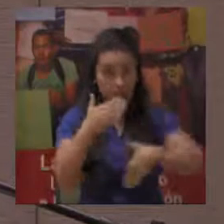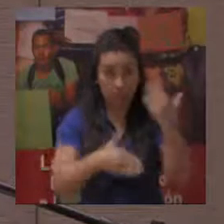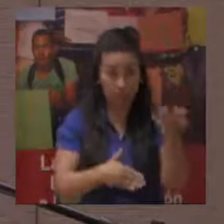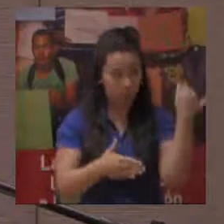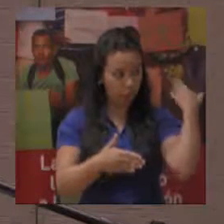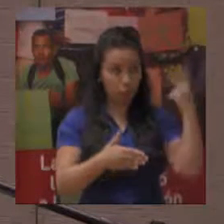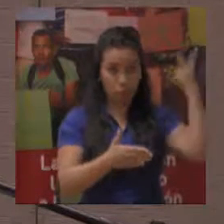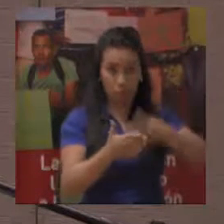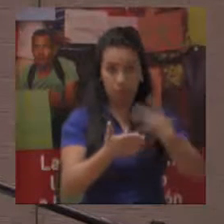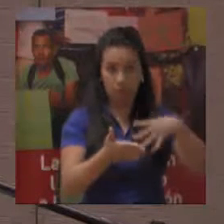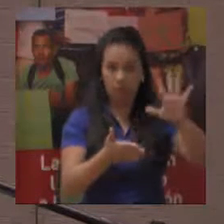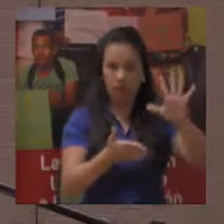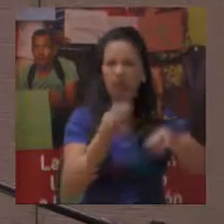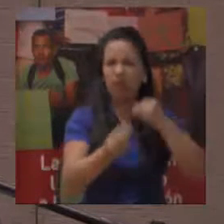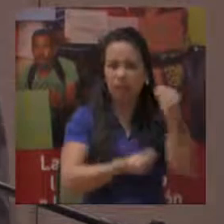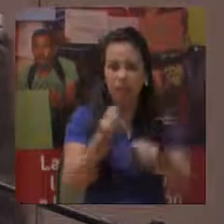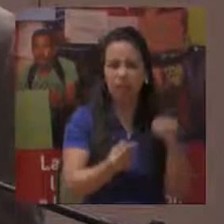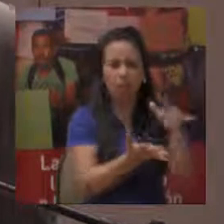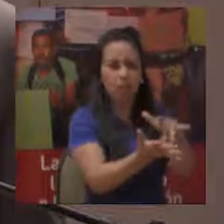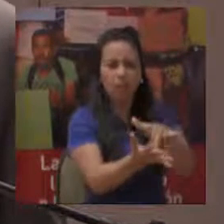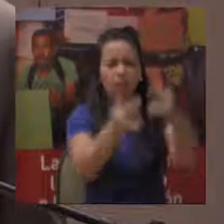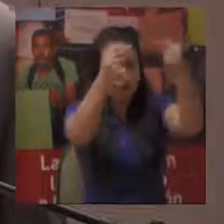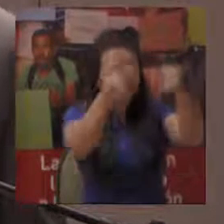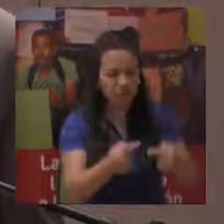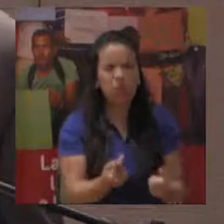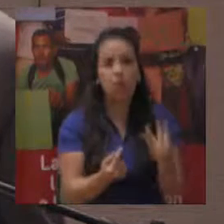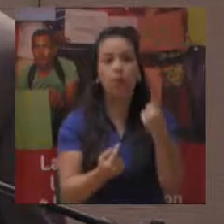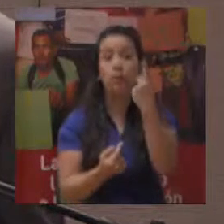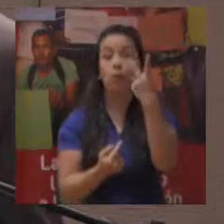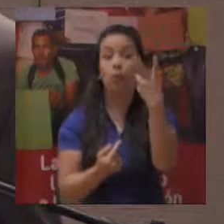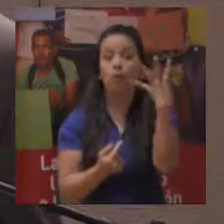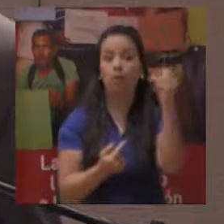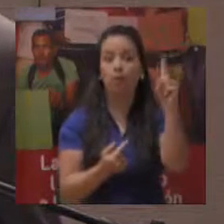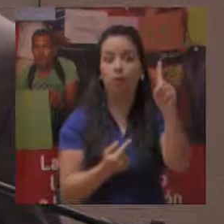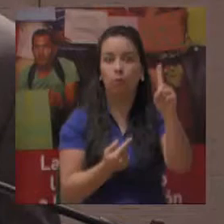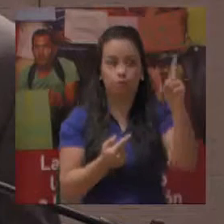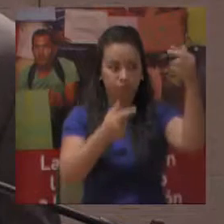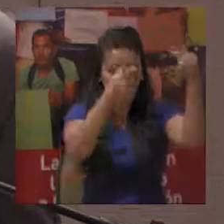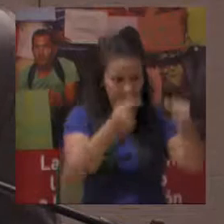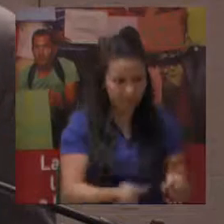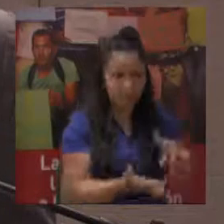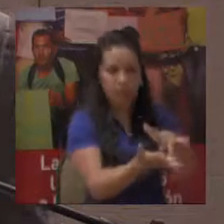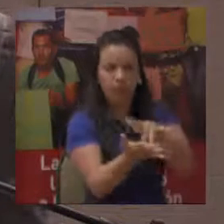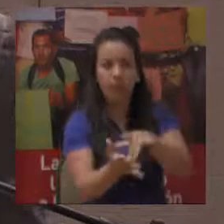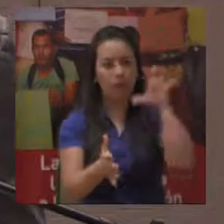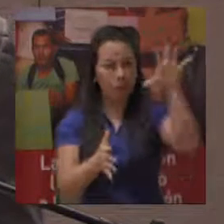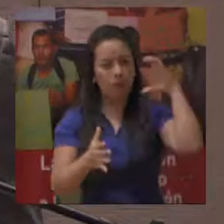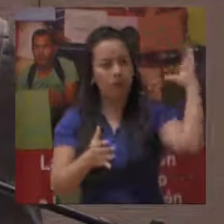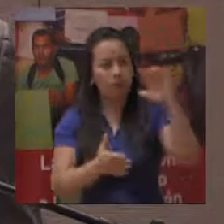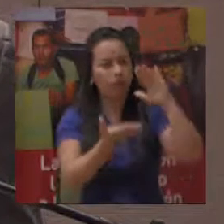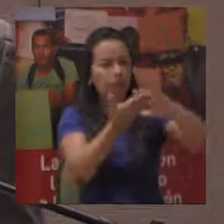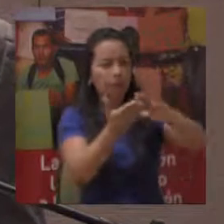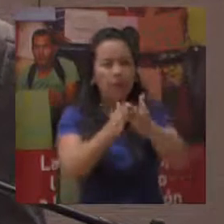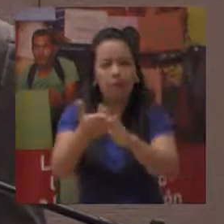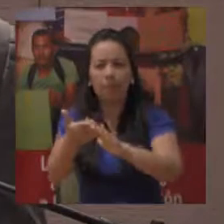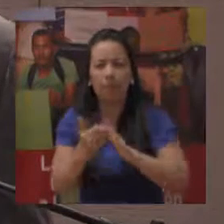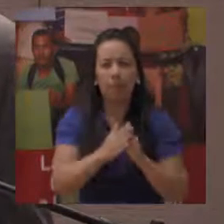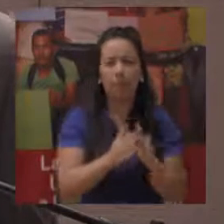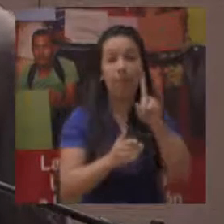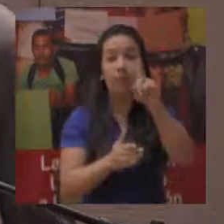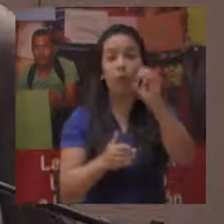en el 2015, son 141 intervenciones comunitarias que hemos hecho en el país en 109 municipios